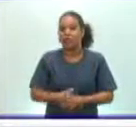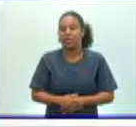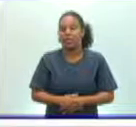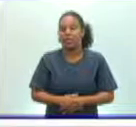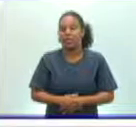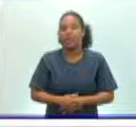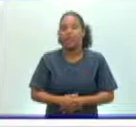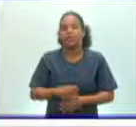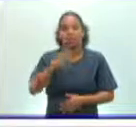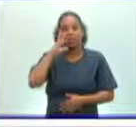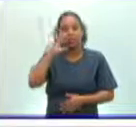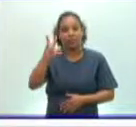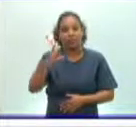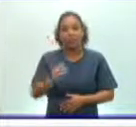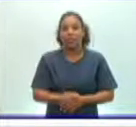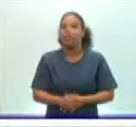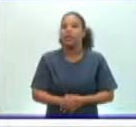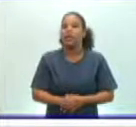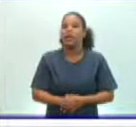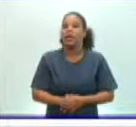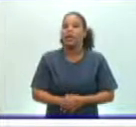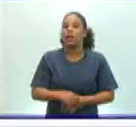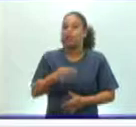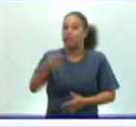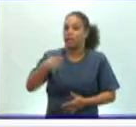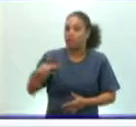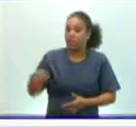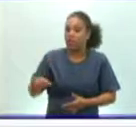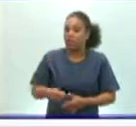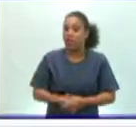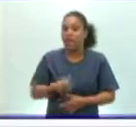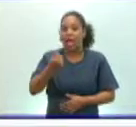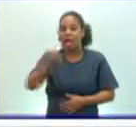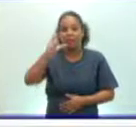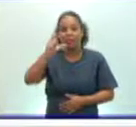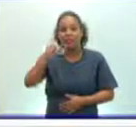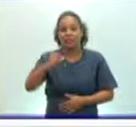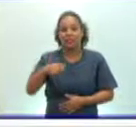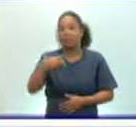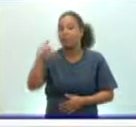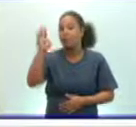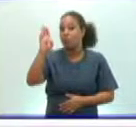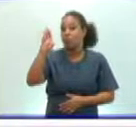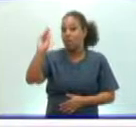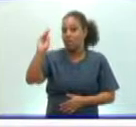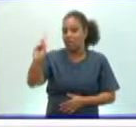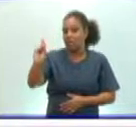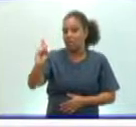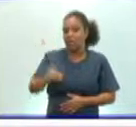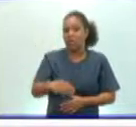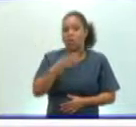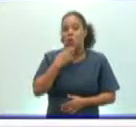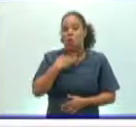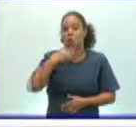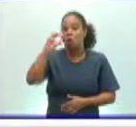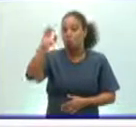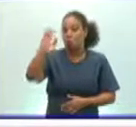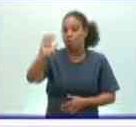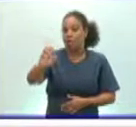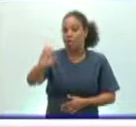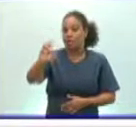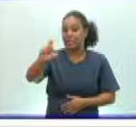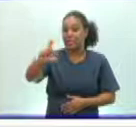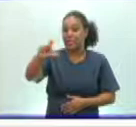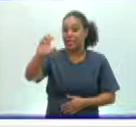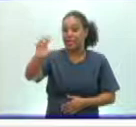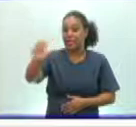quedaría entonces la proporción AC es a CE como BD es a DF.